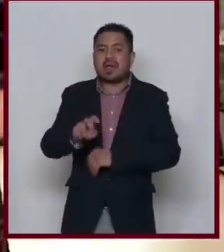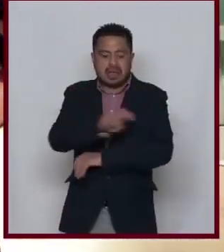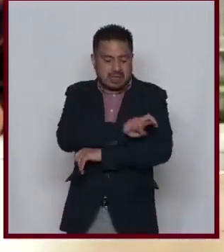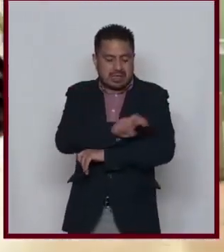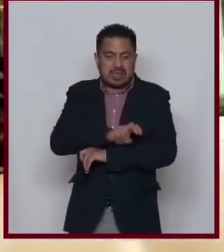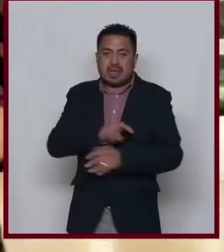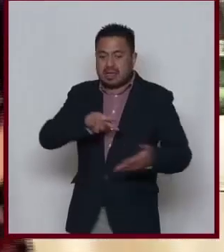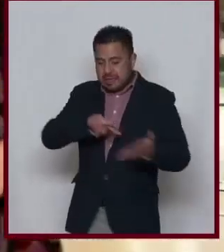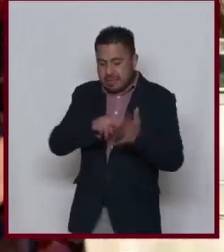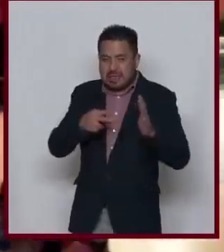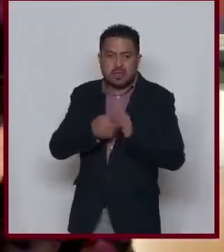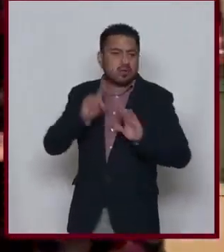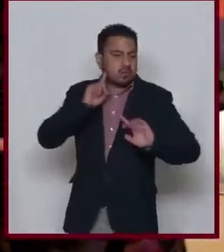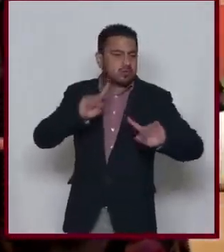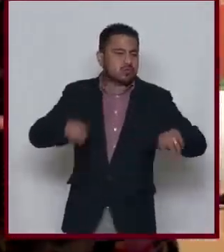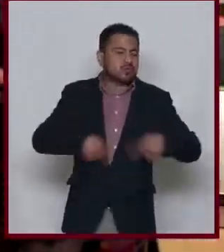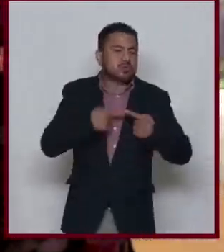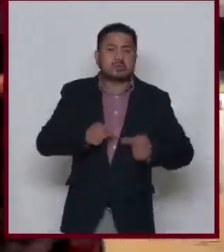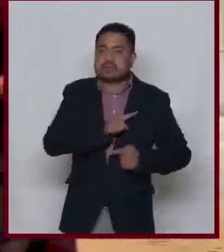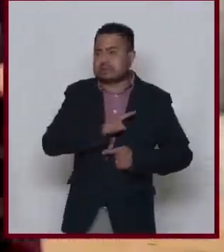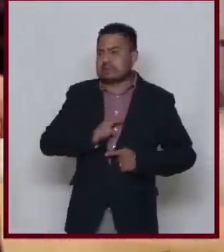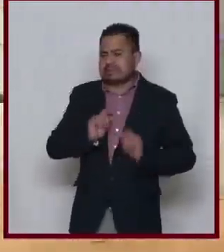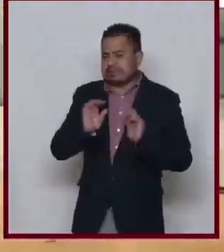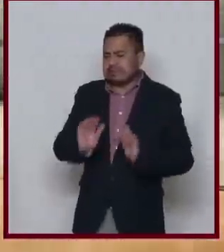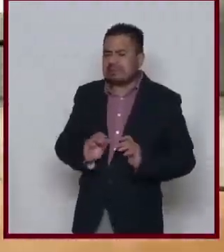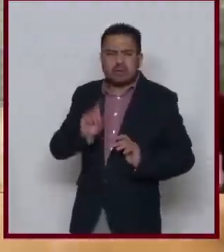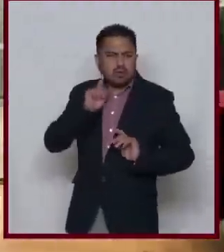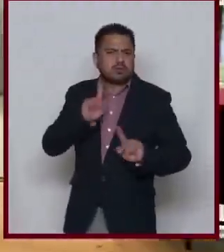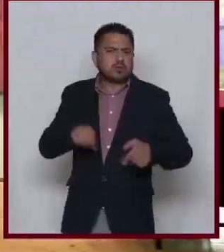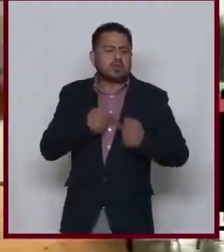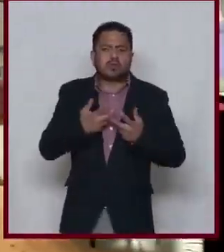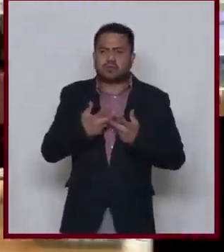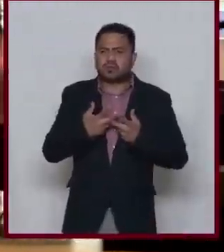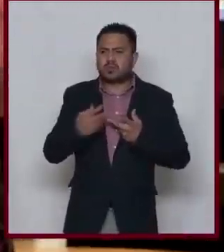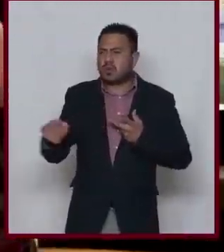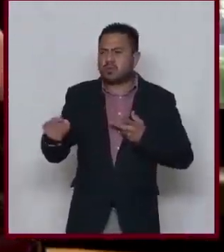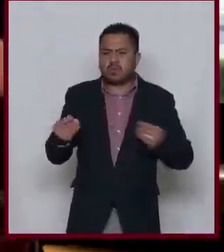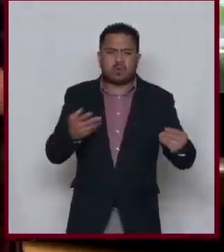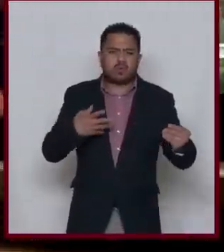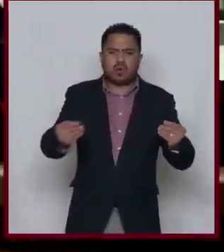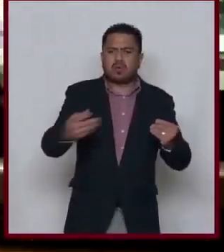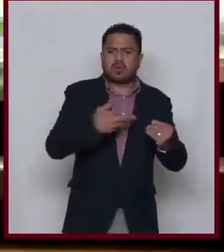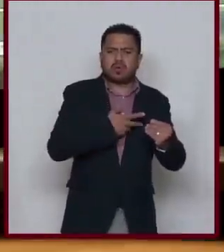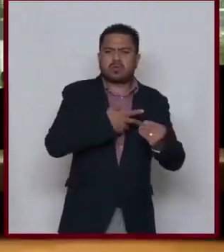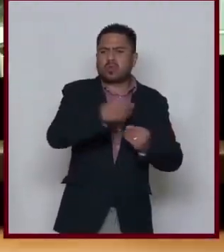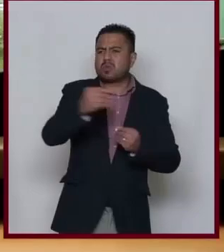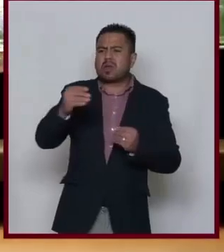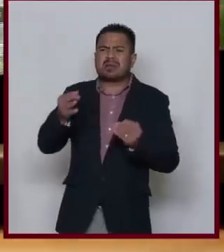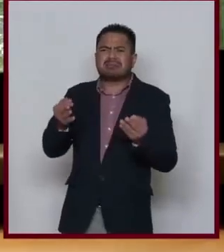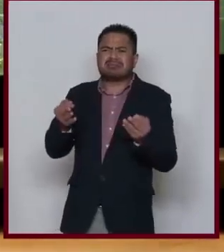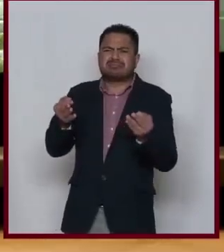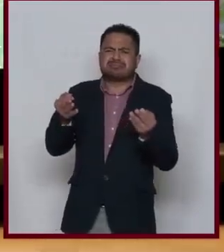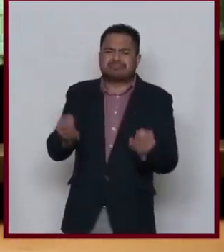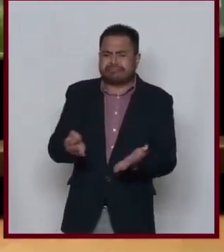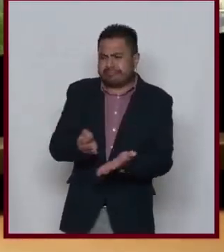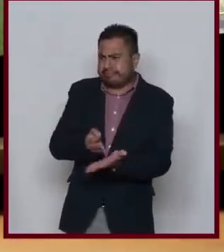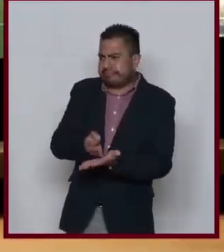e ingenieros de sonido deben cuidar que la música se transmita a todas partes con la mejor fidelidad.